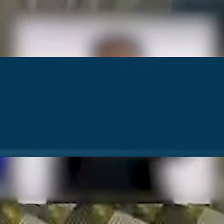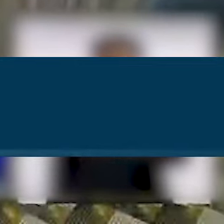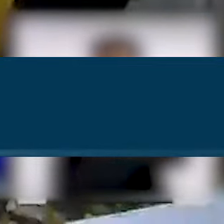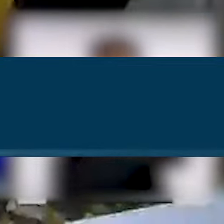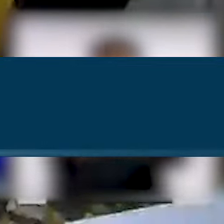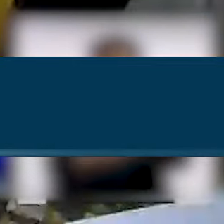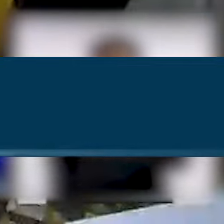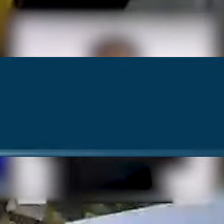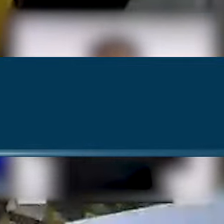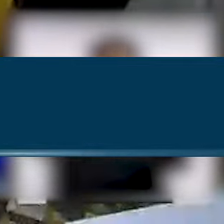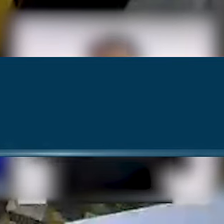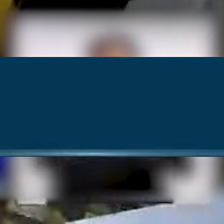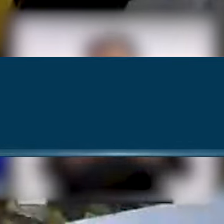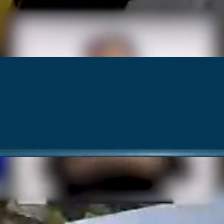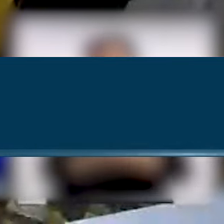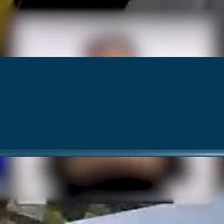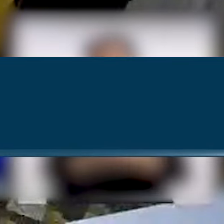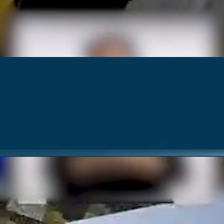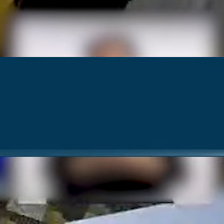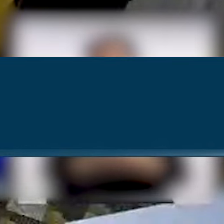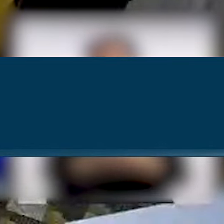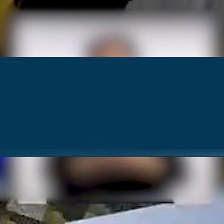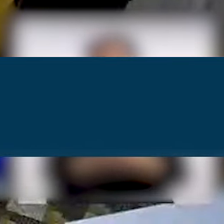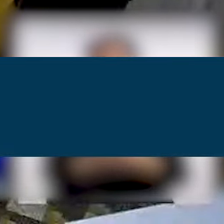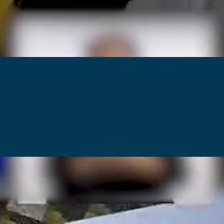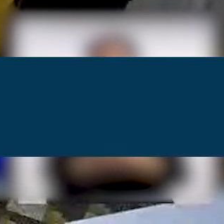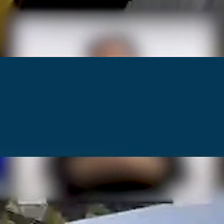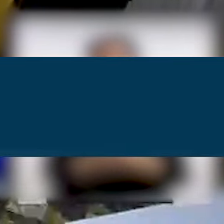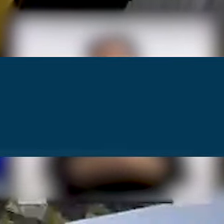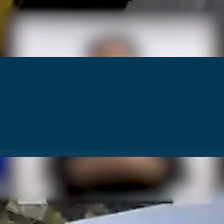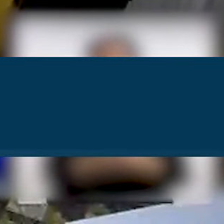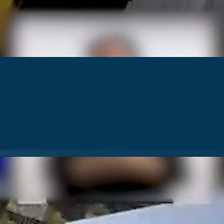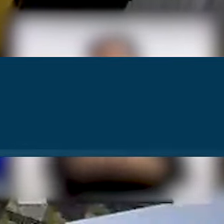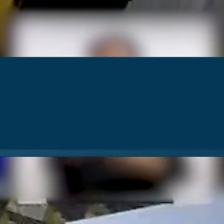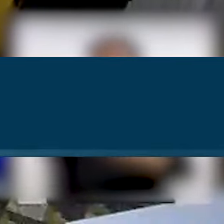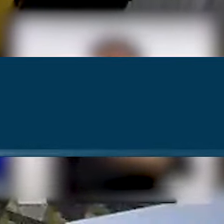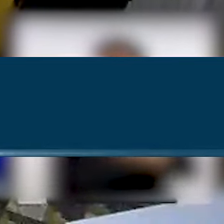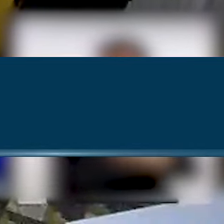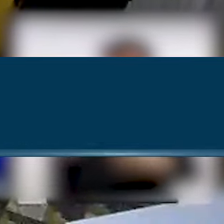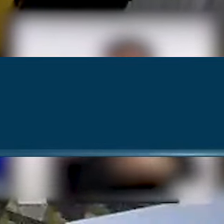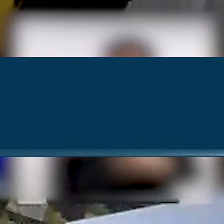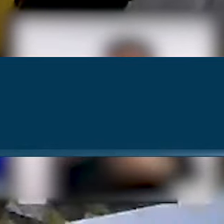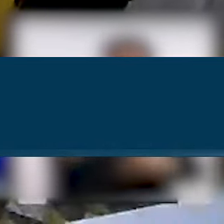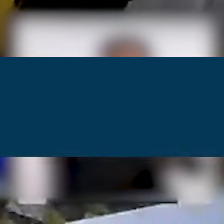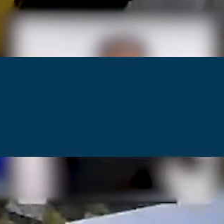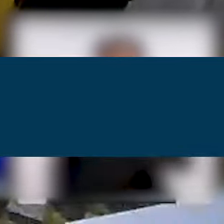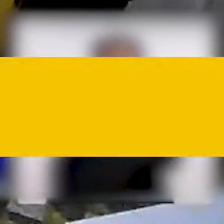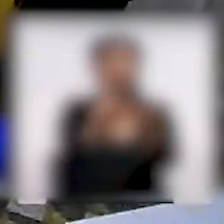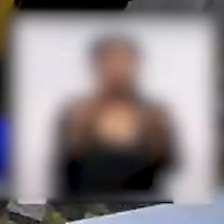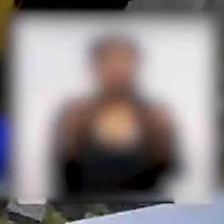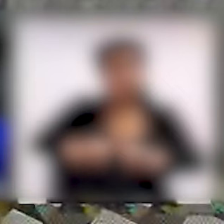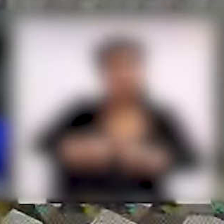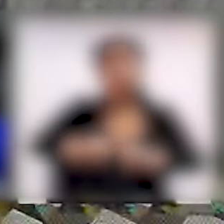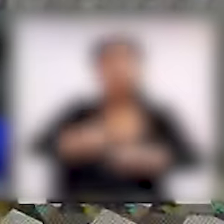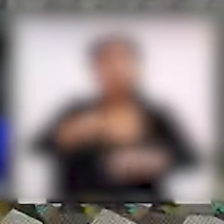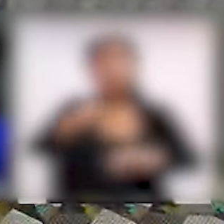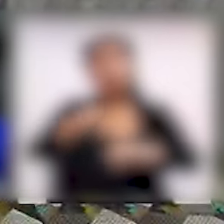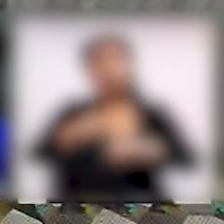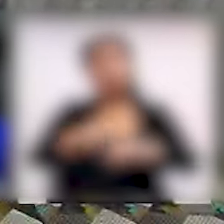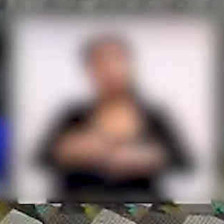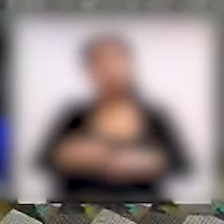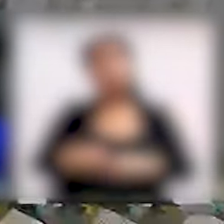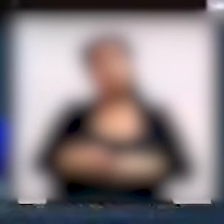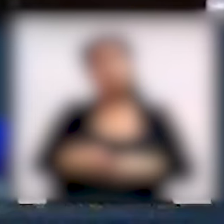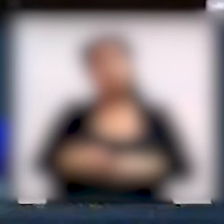al representante de la unidad nacional de la esperanza Víctor guerra así como el Ministerio Público presidida por el diputado Luis Cáceres esta comisión ha acordado